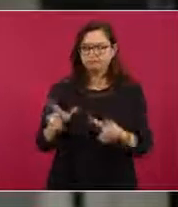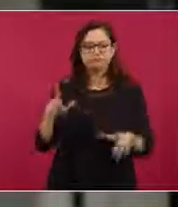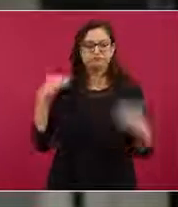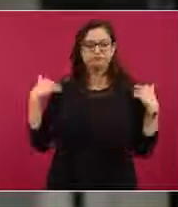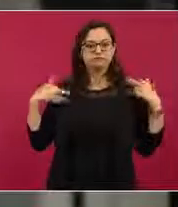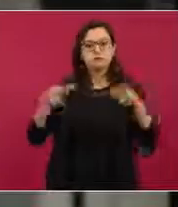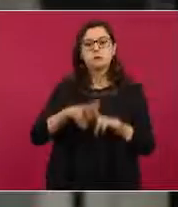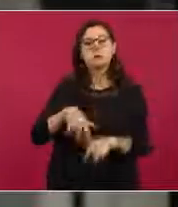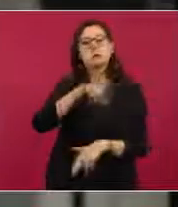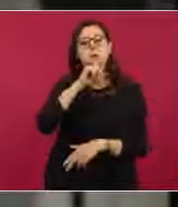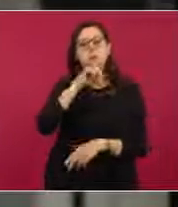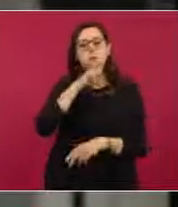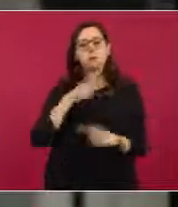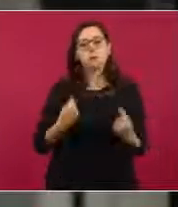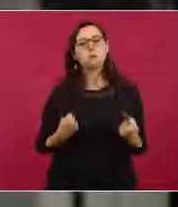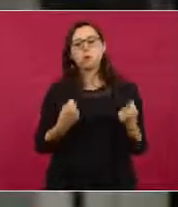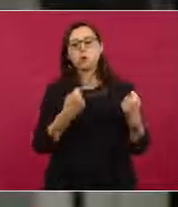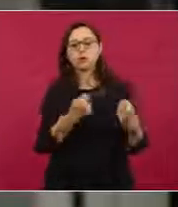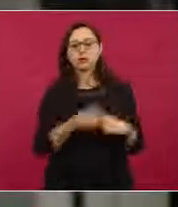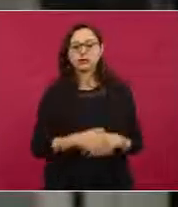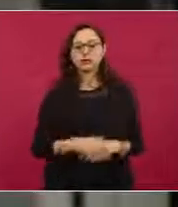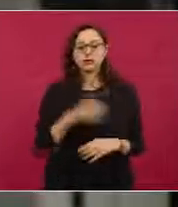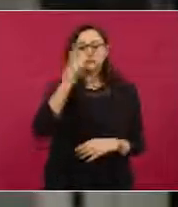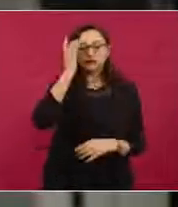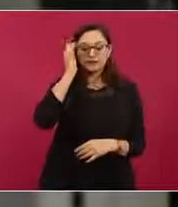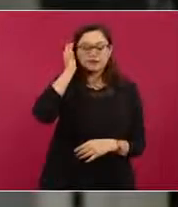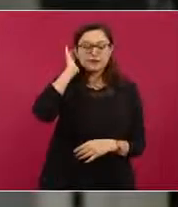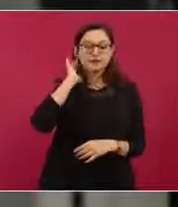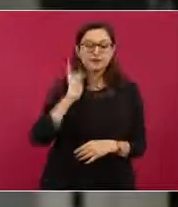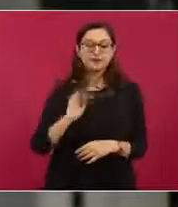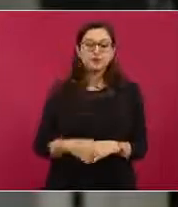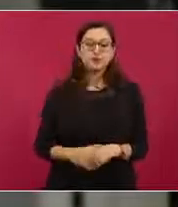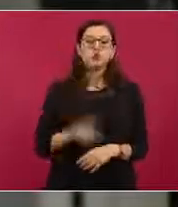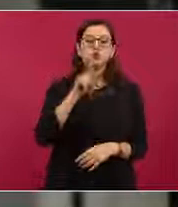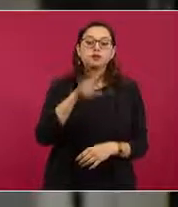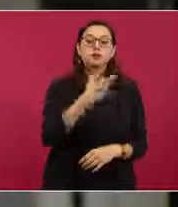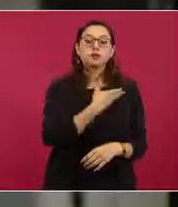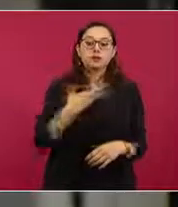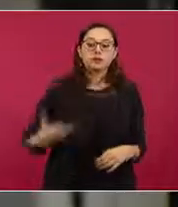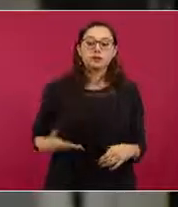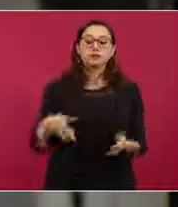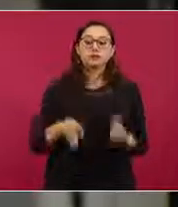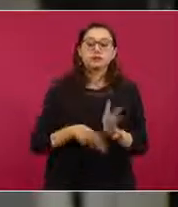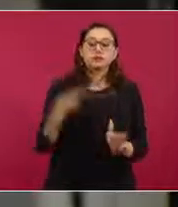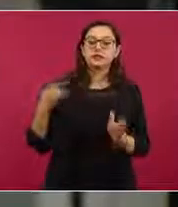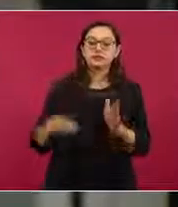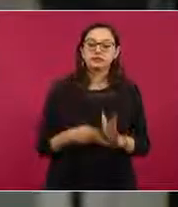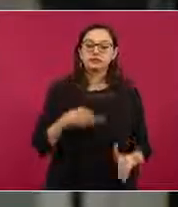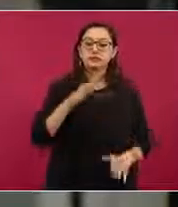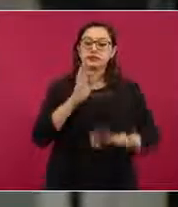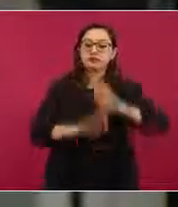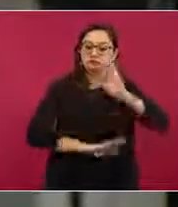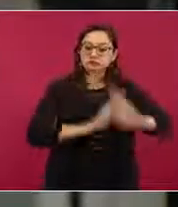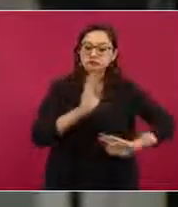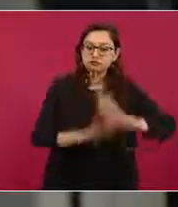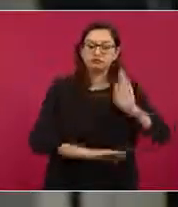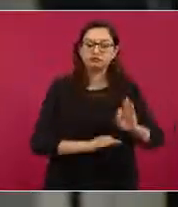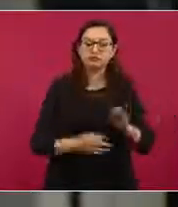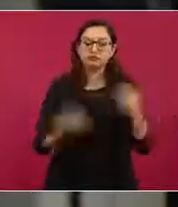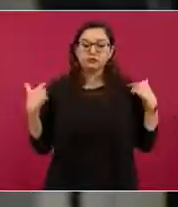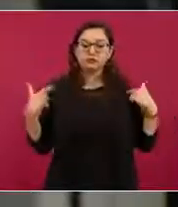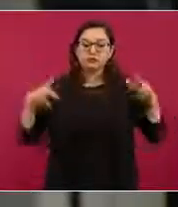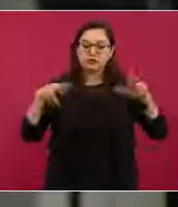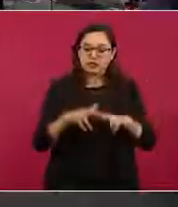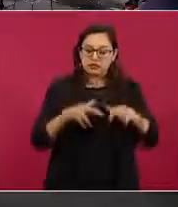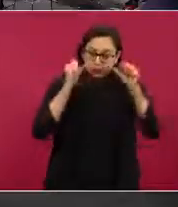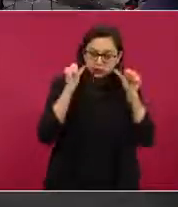hay algún gremio consentido en el discurso presidencial, creo yo que es el de los trabajadores de la educación precisamente, más